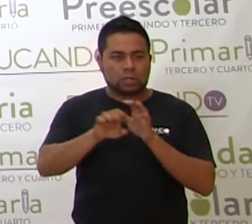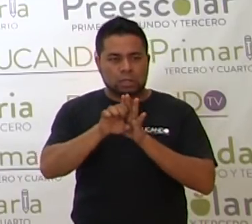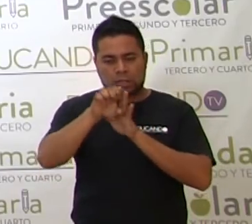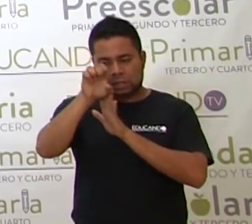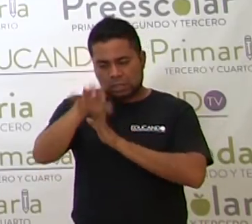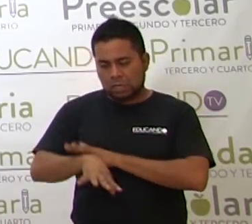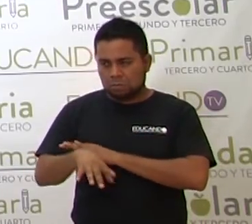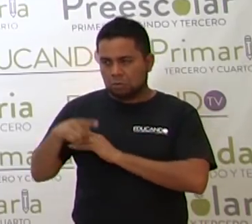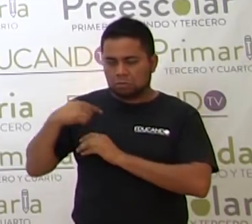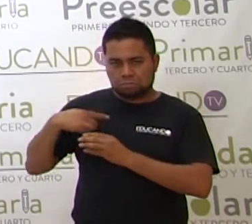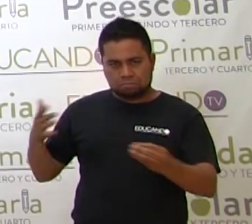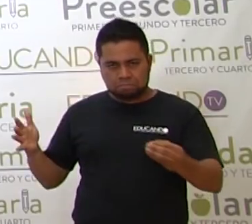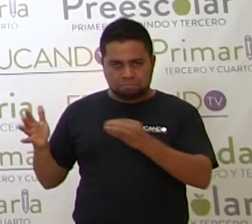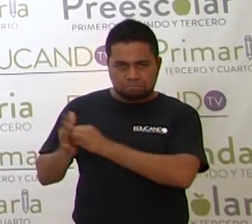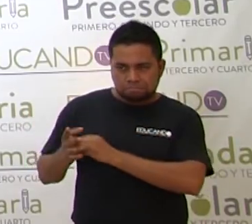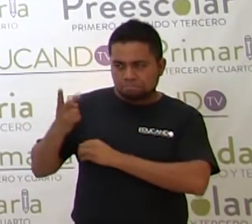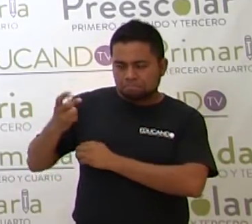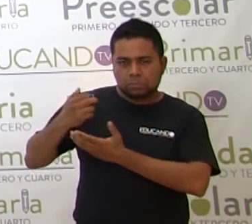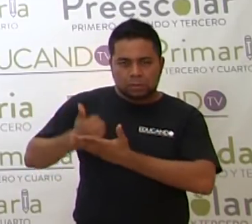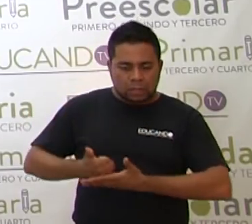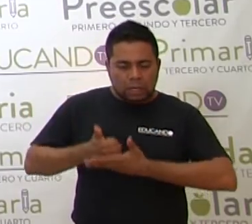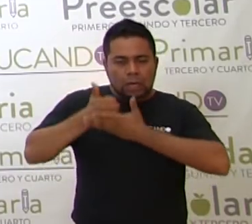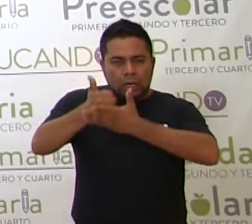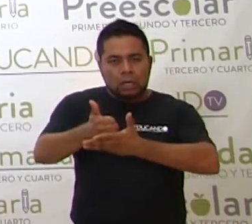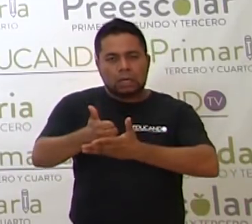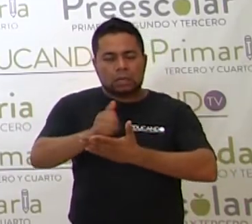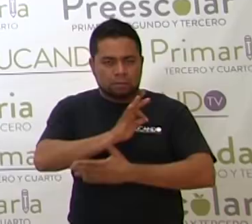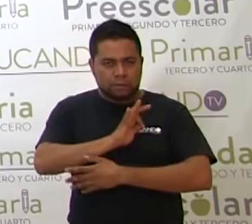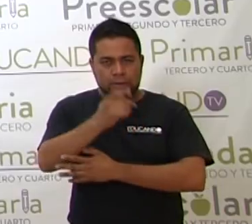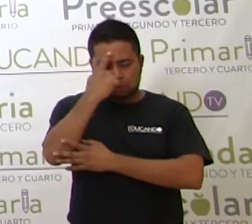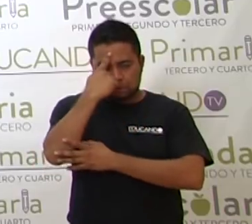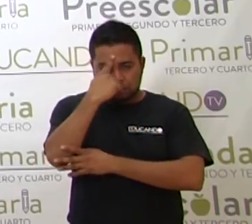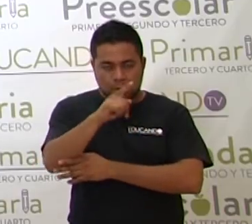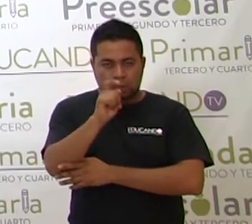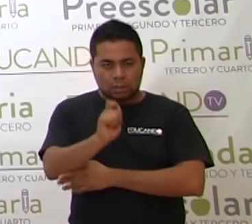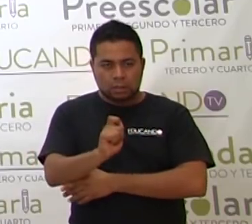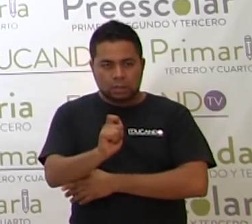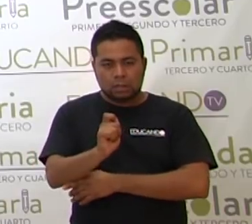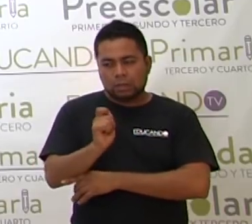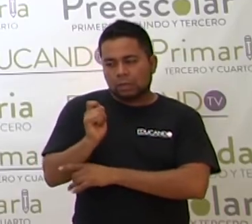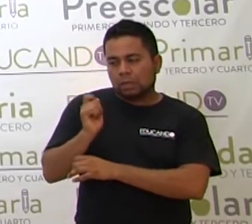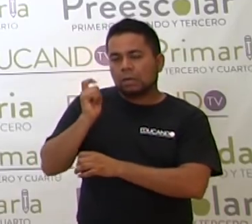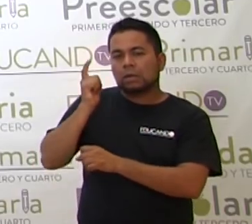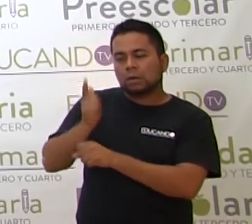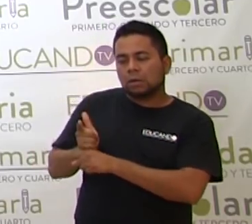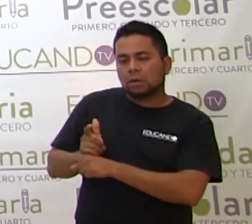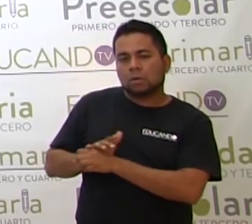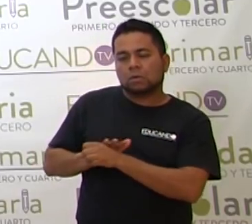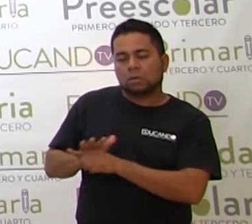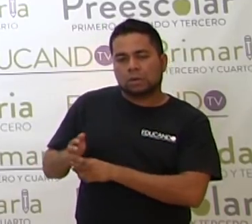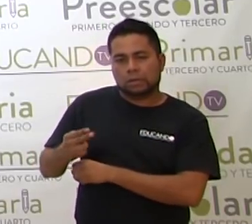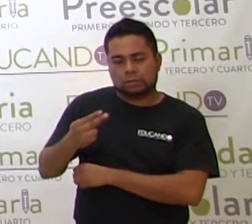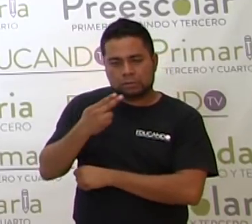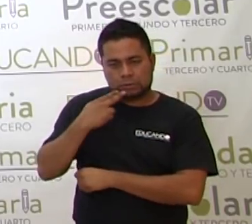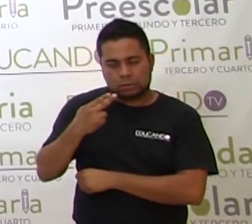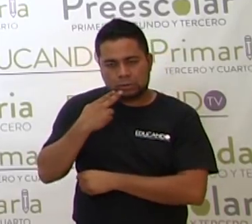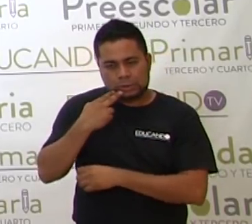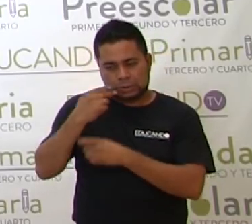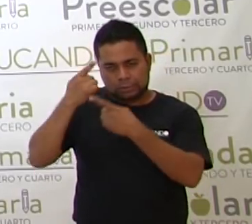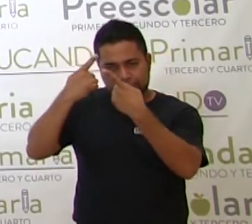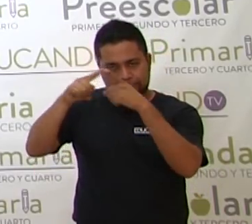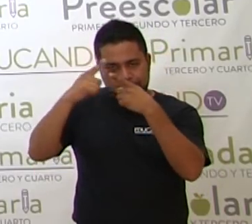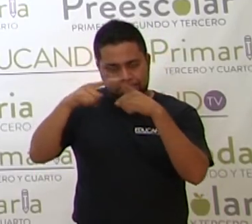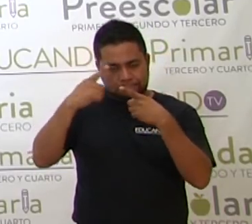cual nos va a servir para poder reconocer y utilizar cada una de